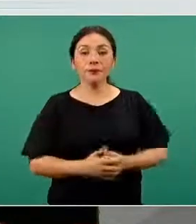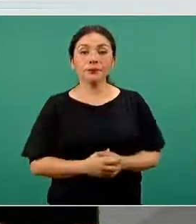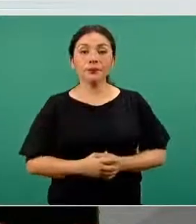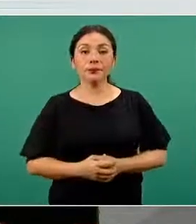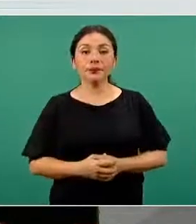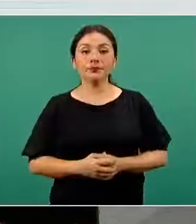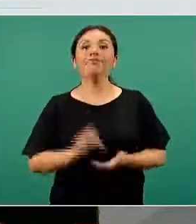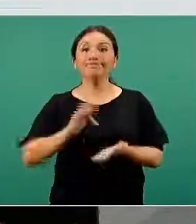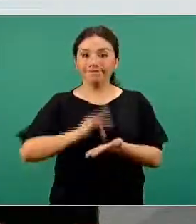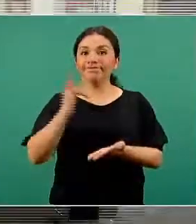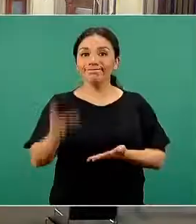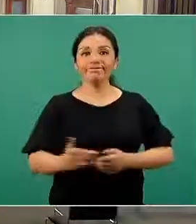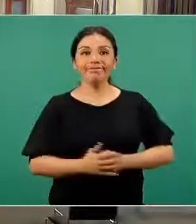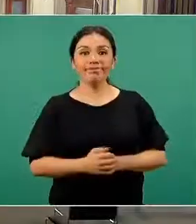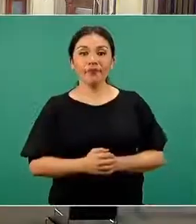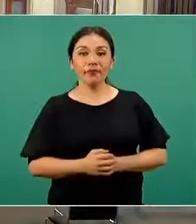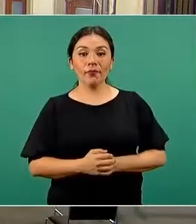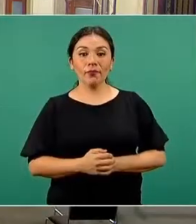800-62-83762. Muchas gracias.